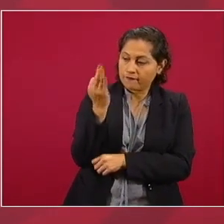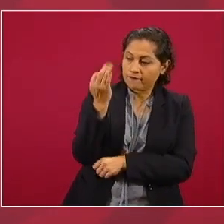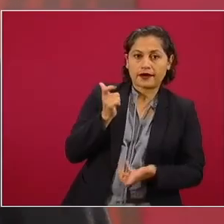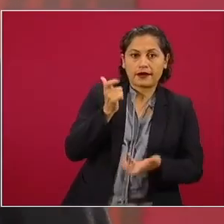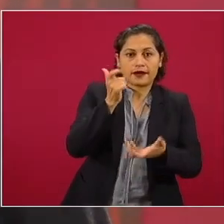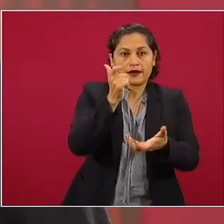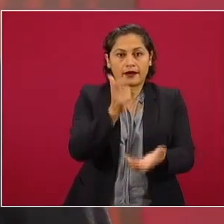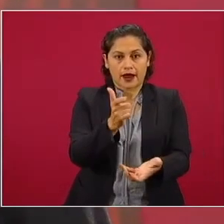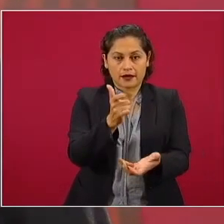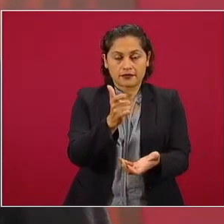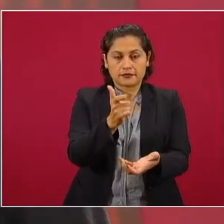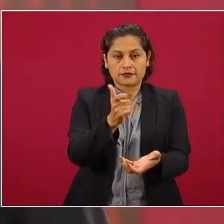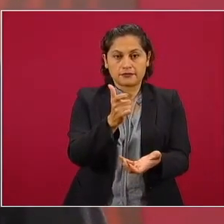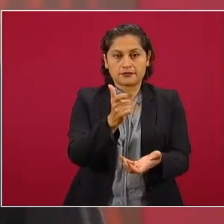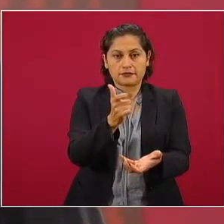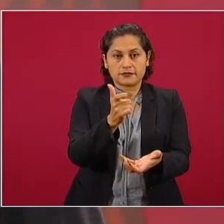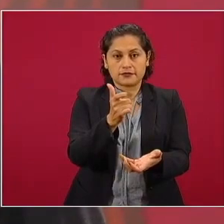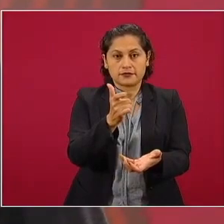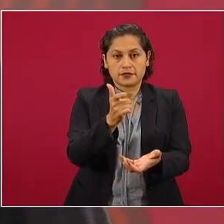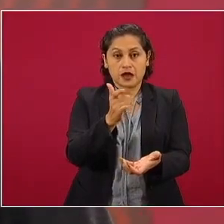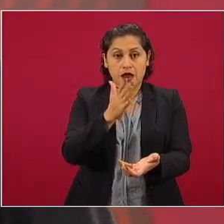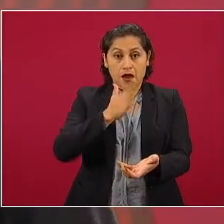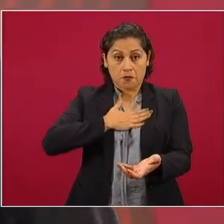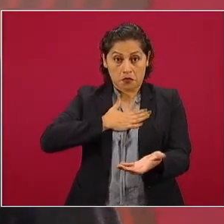distribuye a capricho,